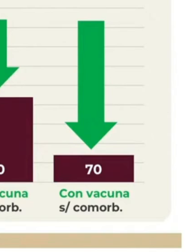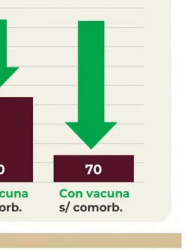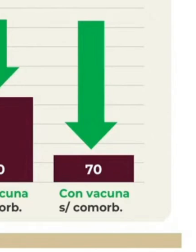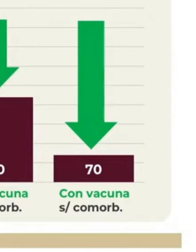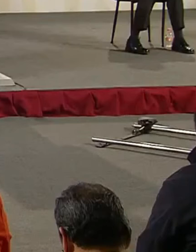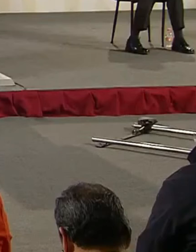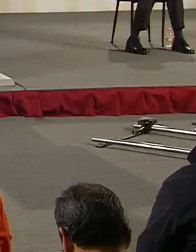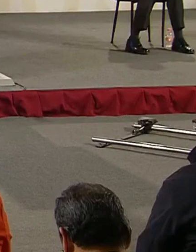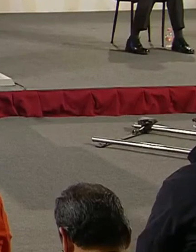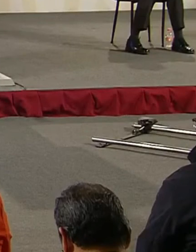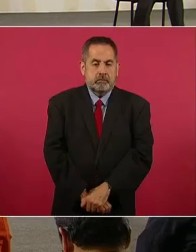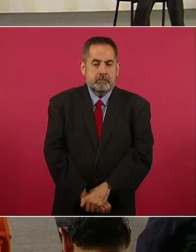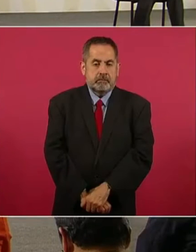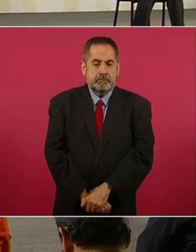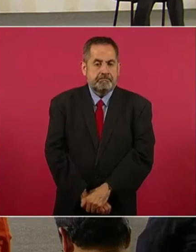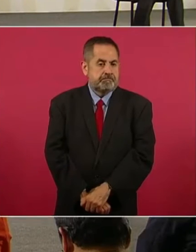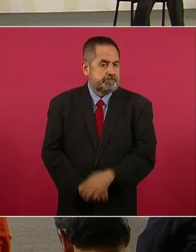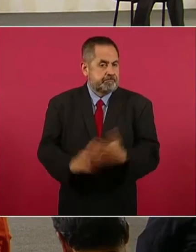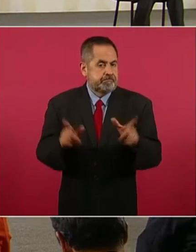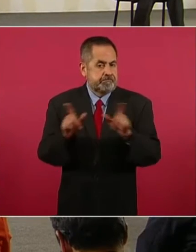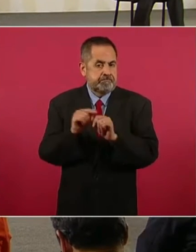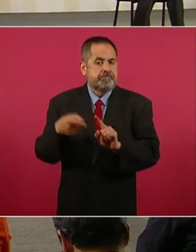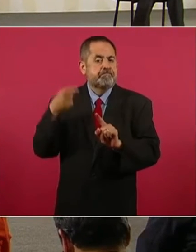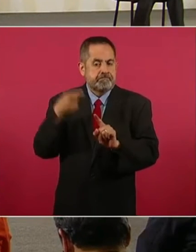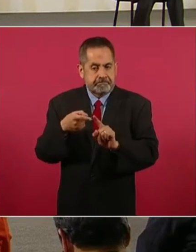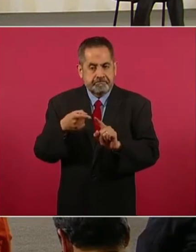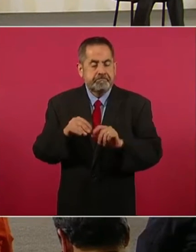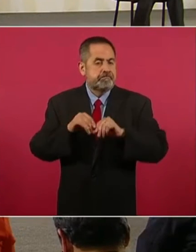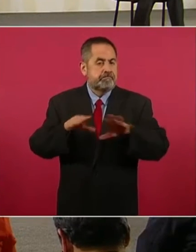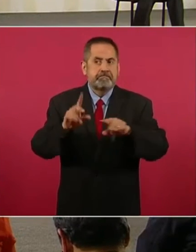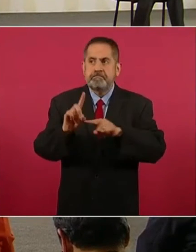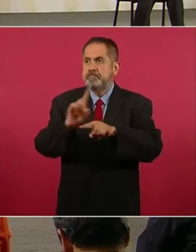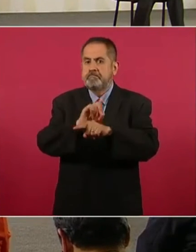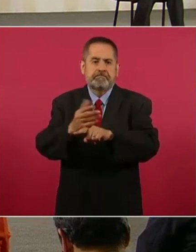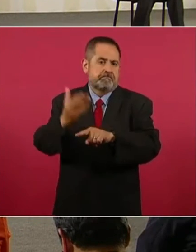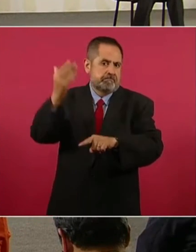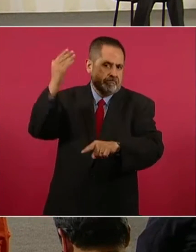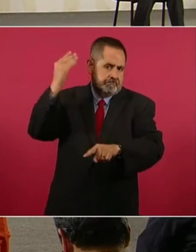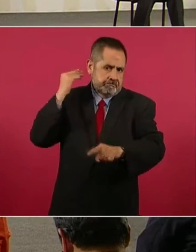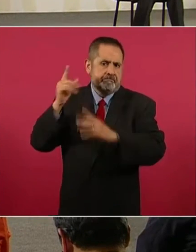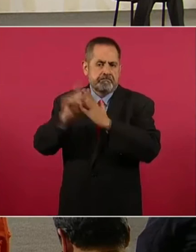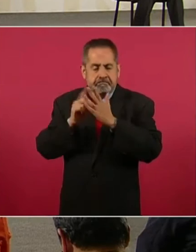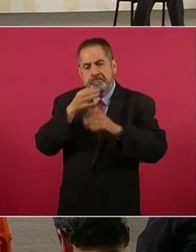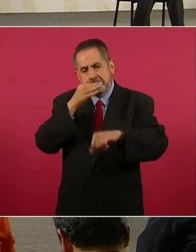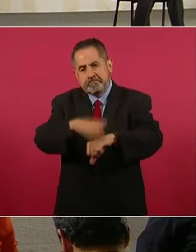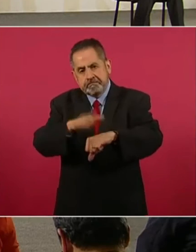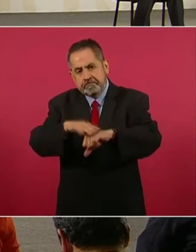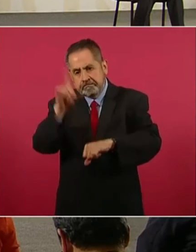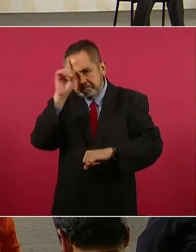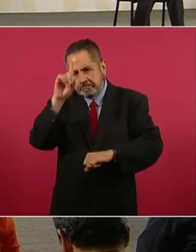En conclusión, el mensaje es el que hemos venido enfatizando desde hace muchos meses: